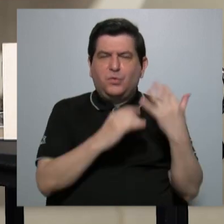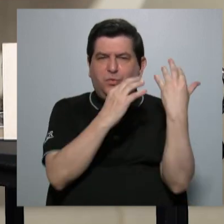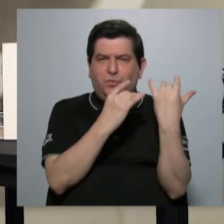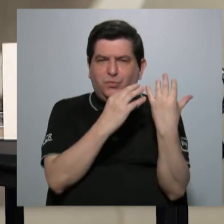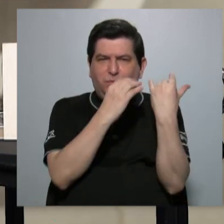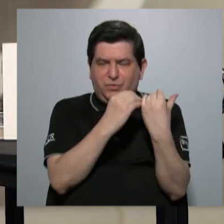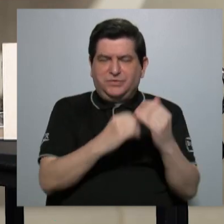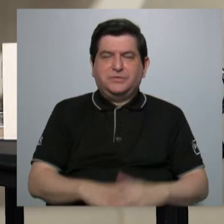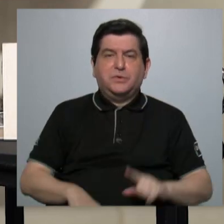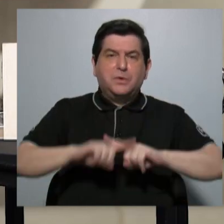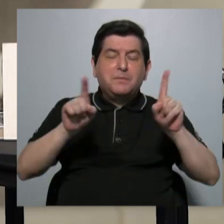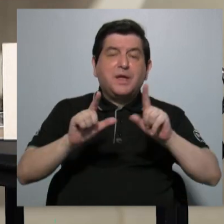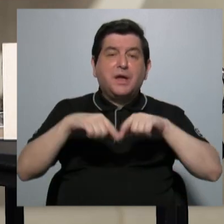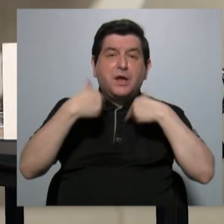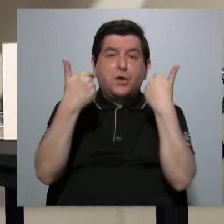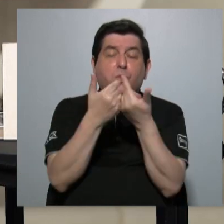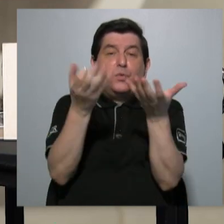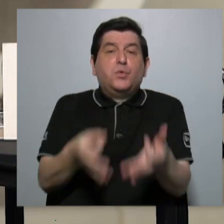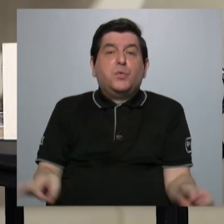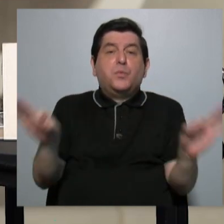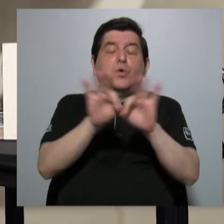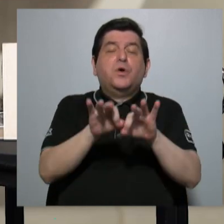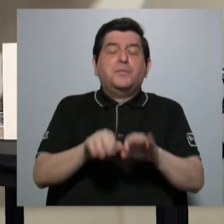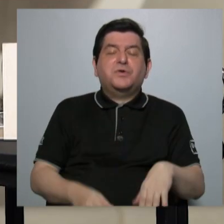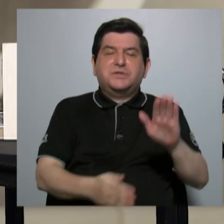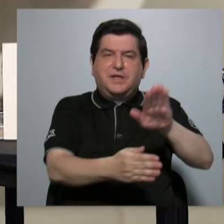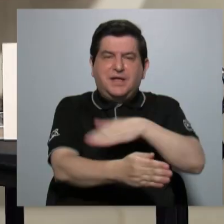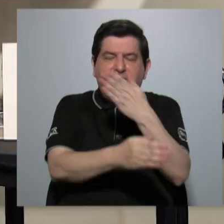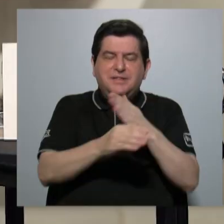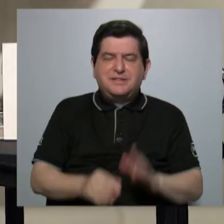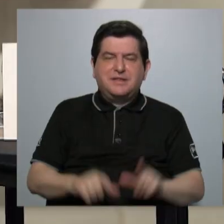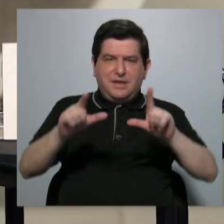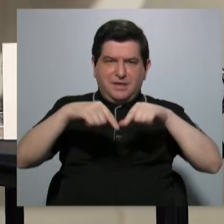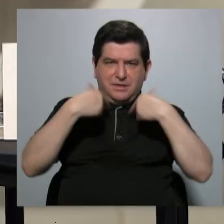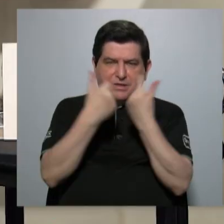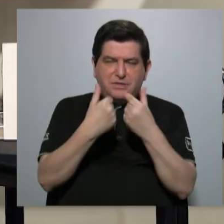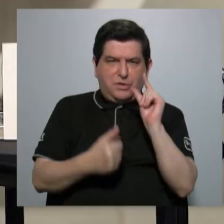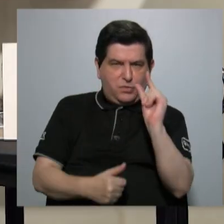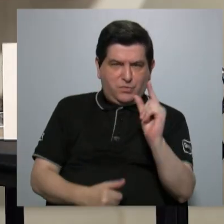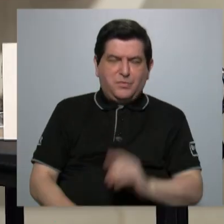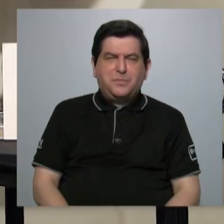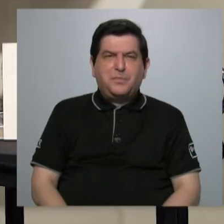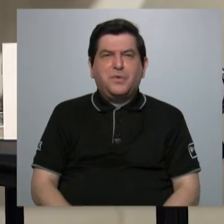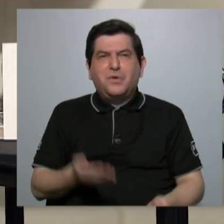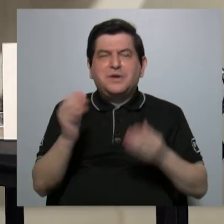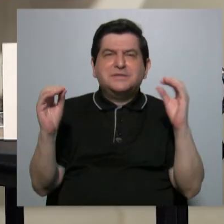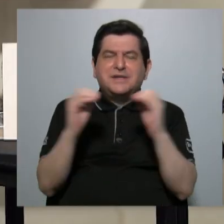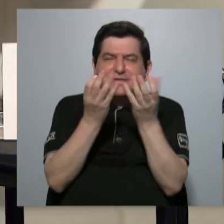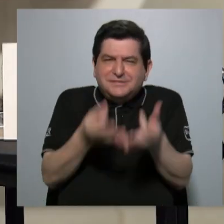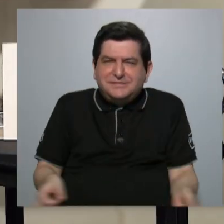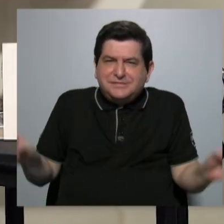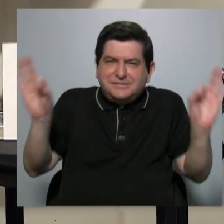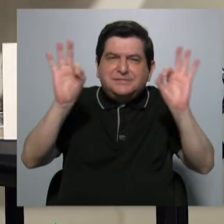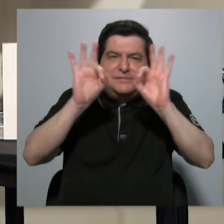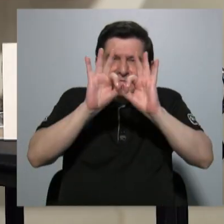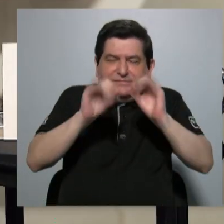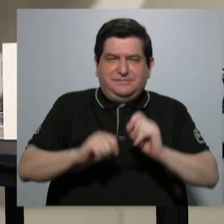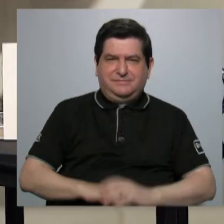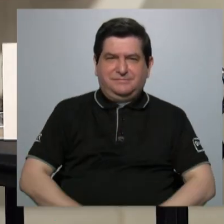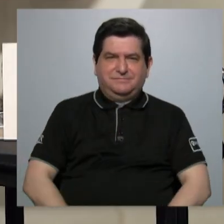también. Pero nace un grupo muy importante de música de cámara, que quizás es el más importante, ¿verdad?